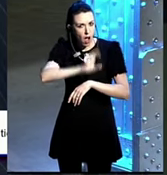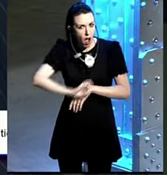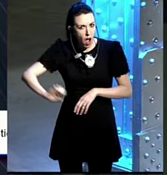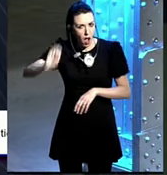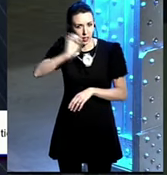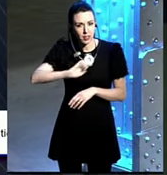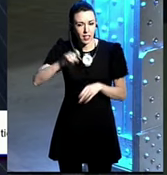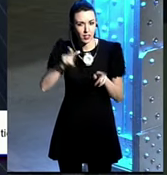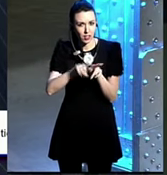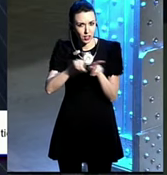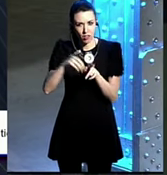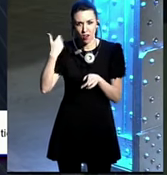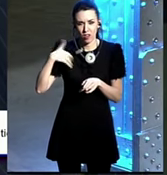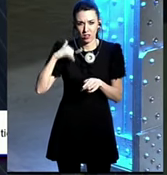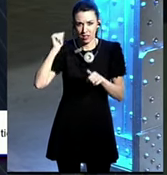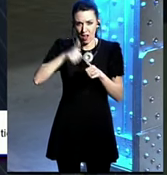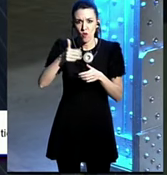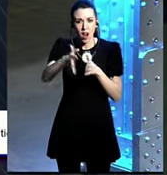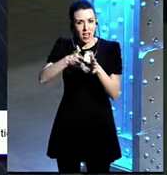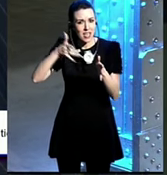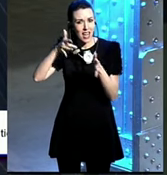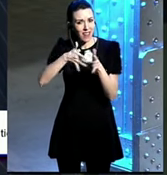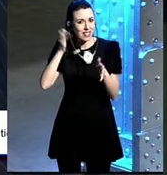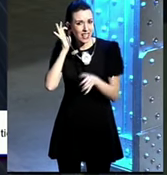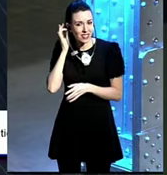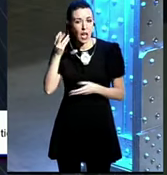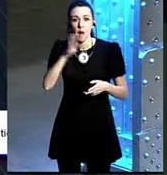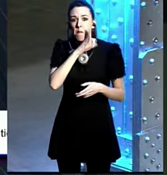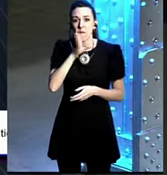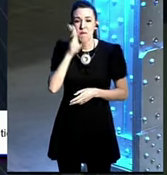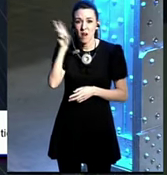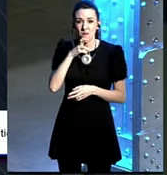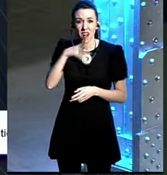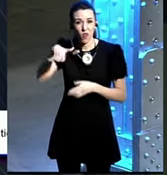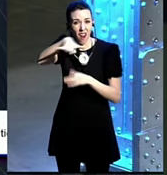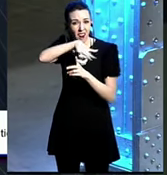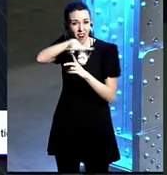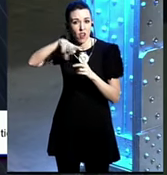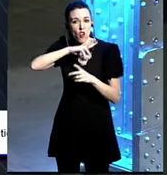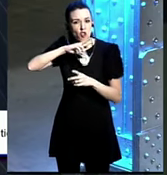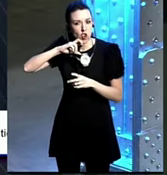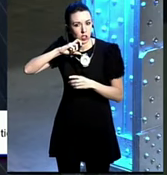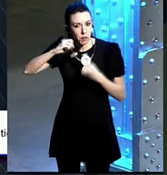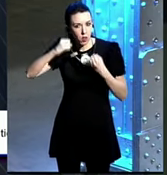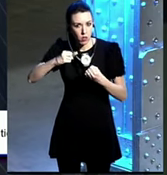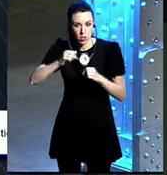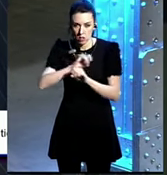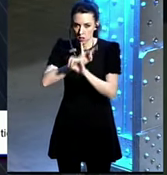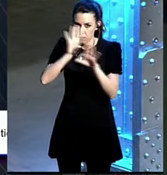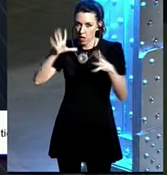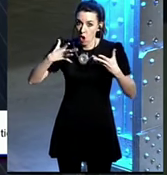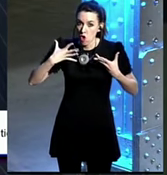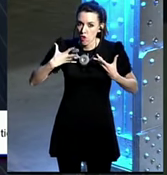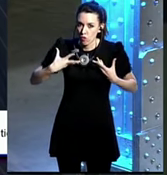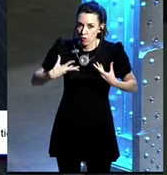fantástico. Ella es de hecho irlandesa. Su madre viene de un entorno muy conservador y claramente sufre una depresión